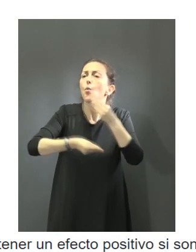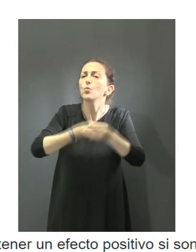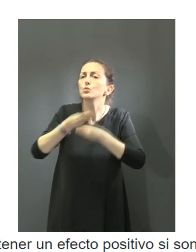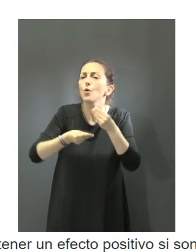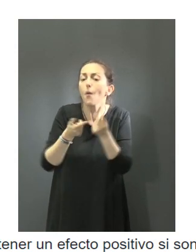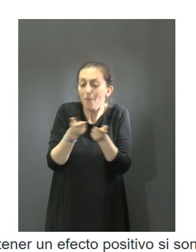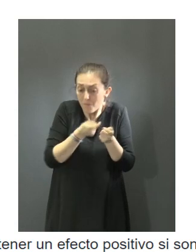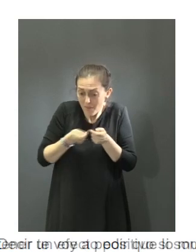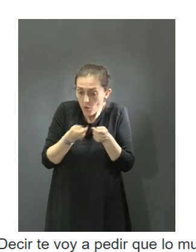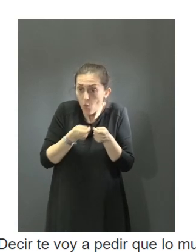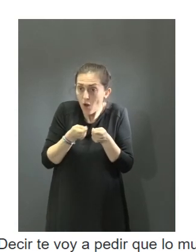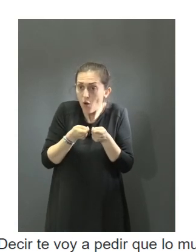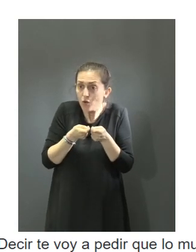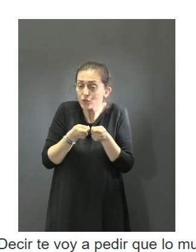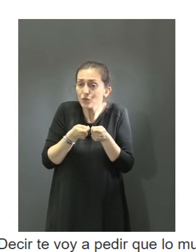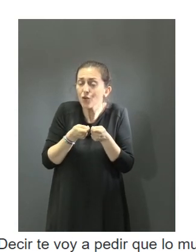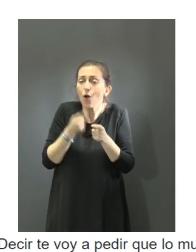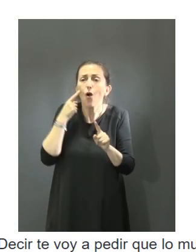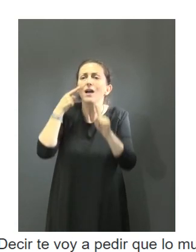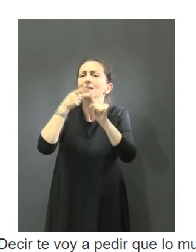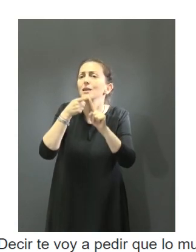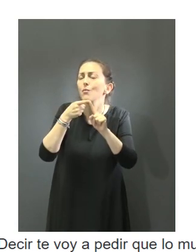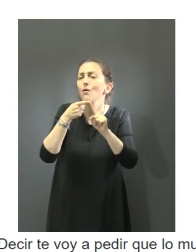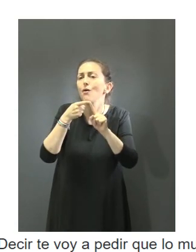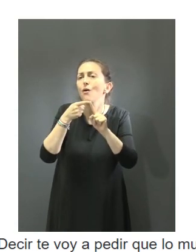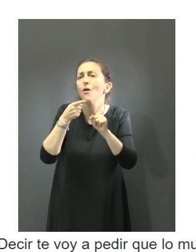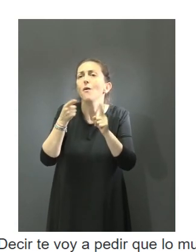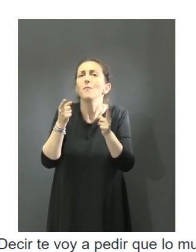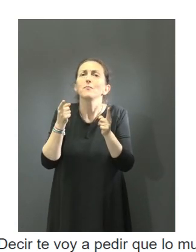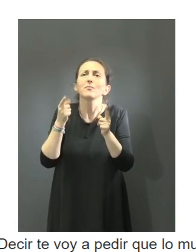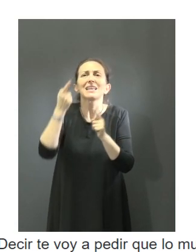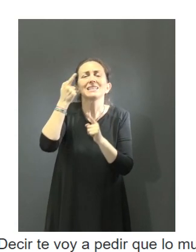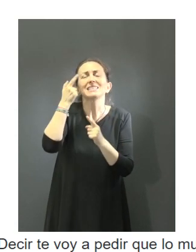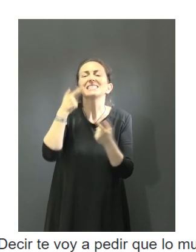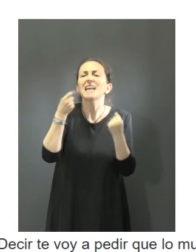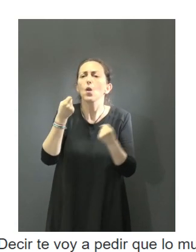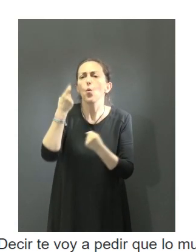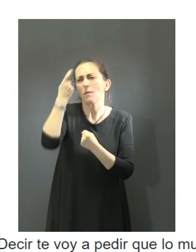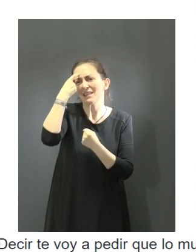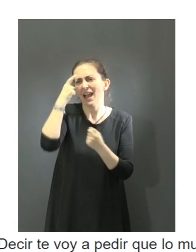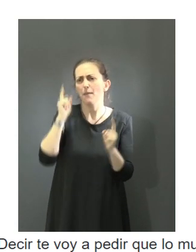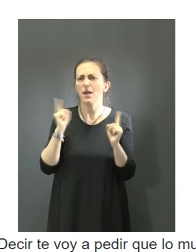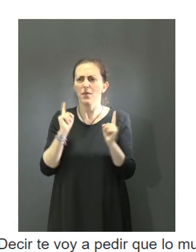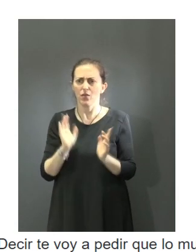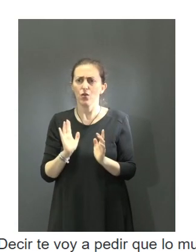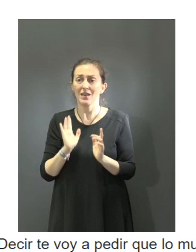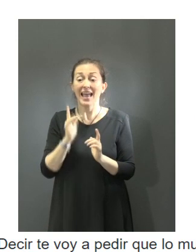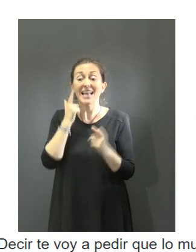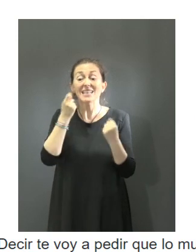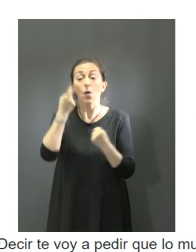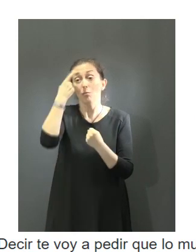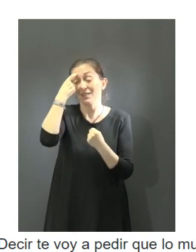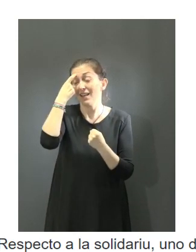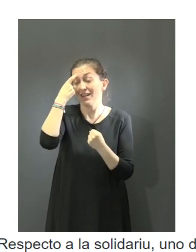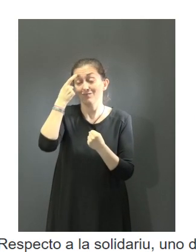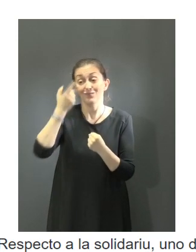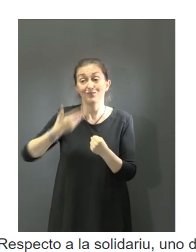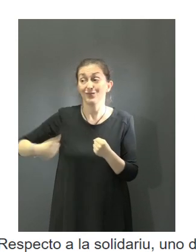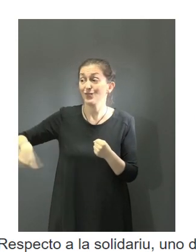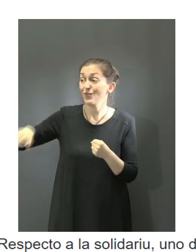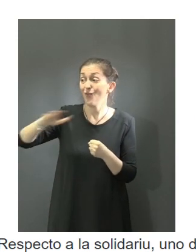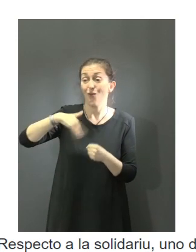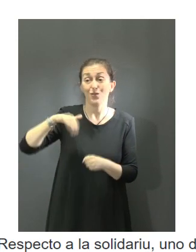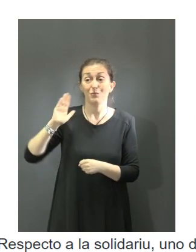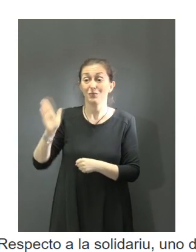de videojuegos para la prevención o tratamiento en salud mental. La salud mental nos toca a todos.